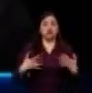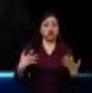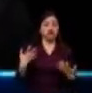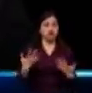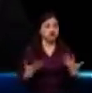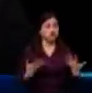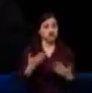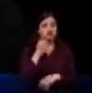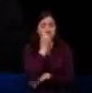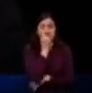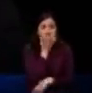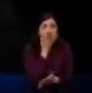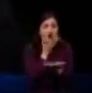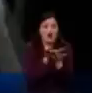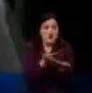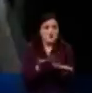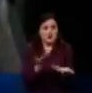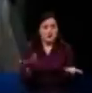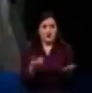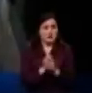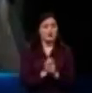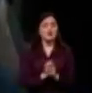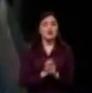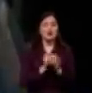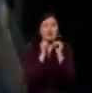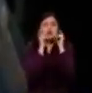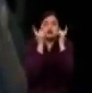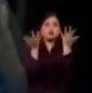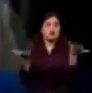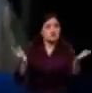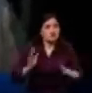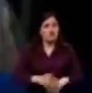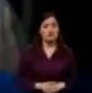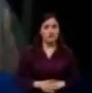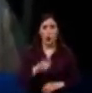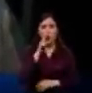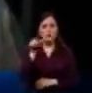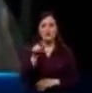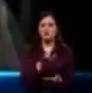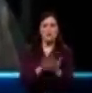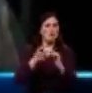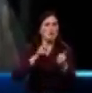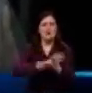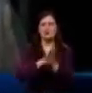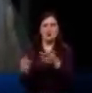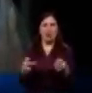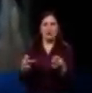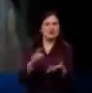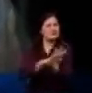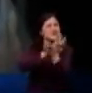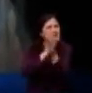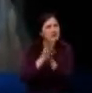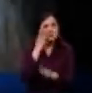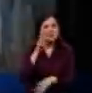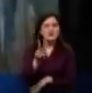fatal acontecimiento que ha sucedido. Digo, es sorprendente lo que ha pasado porque el señor nunca ha tenido ningún inconveniente con ella, yo